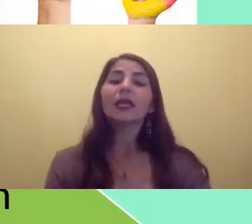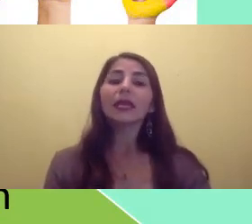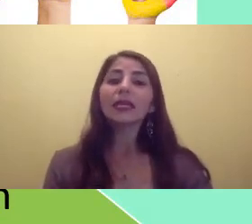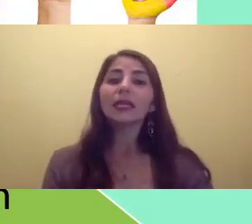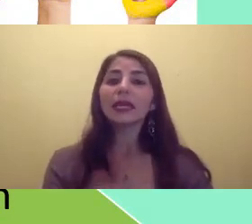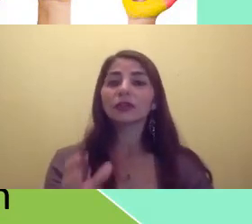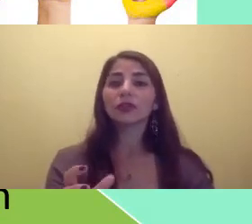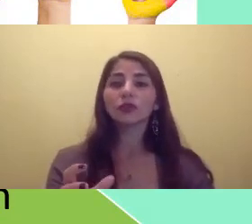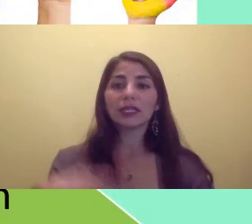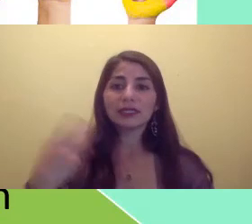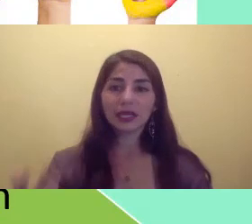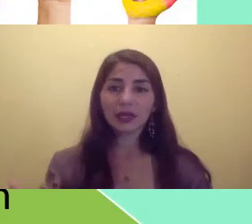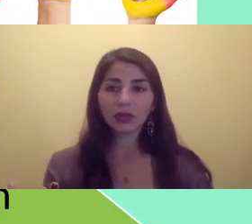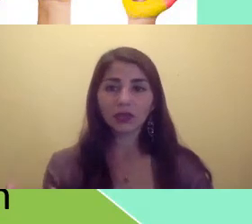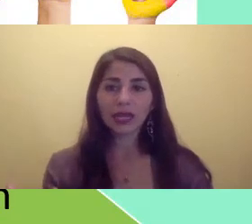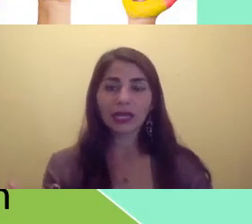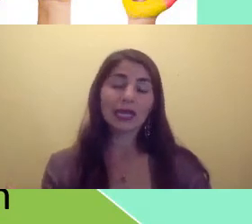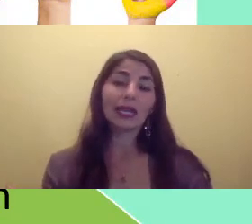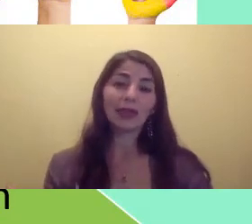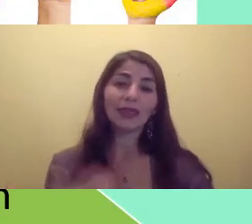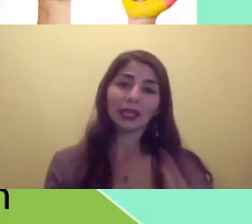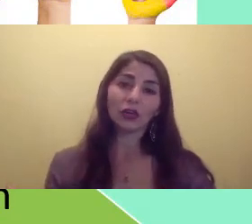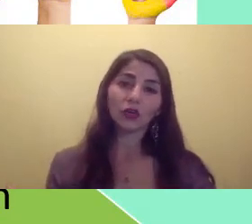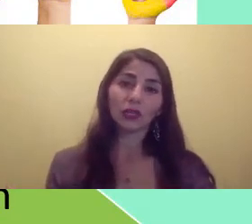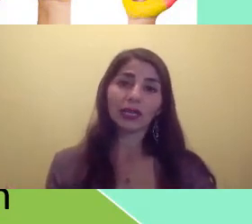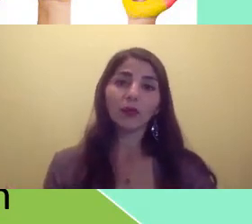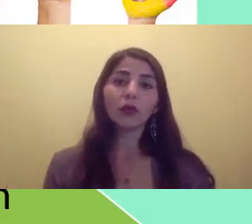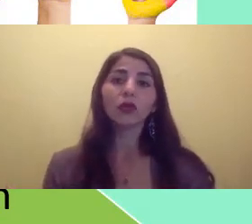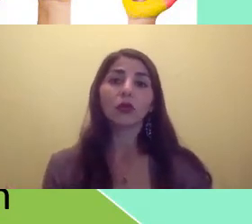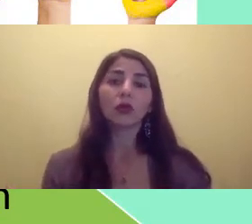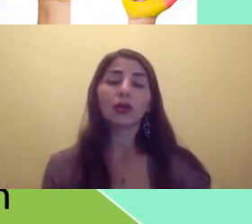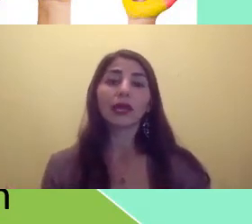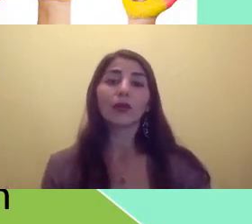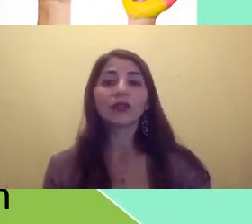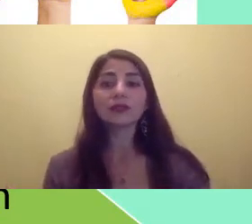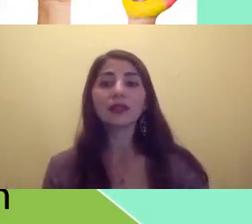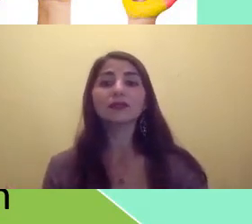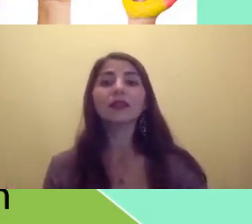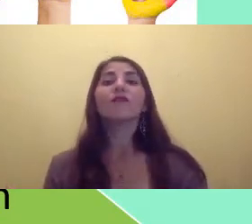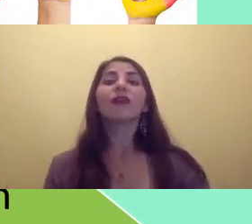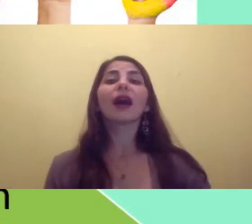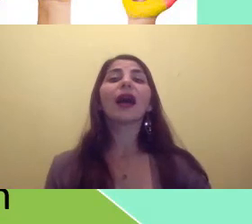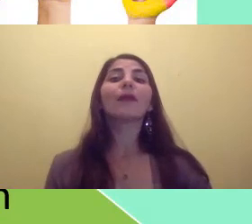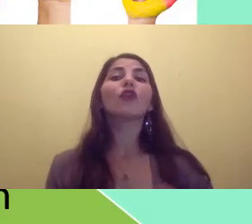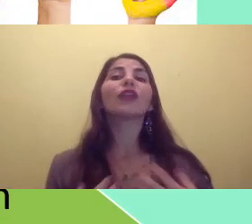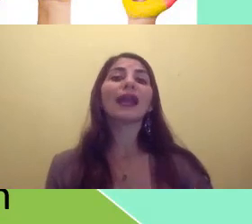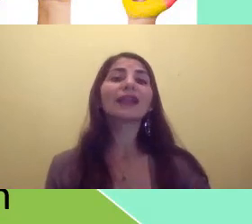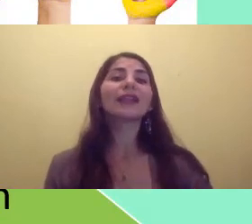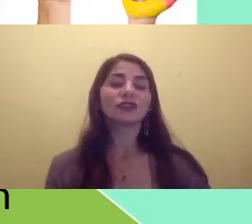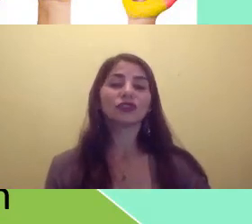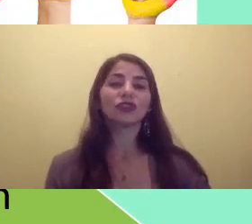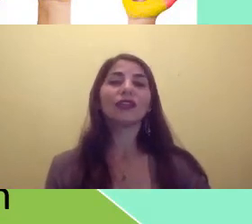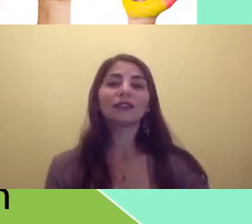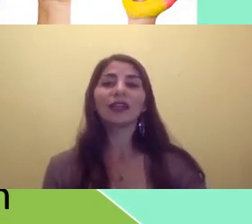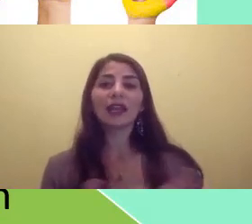¿ya? Y esto de utilizar lenguaje oral en la medida que nos comunicamos con la lengua de señas, va a mejorar